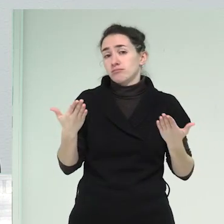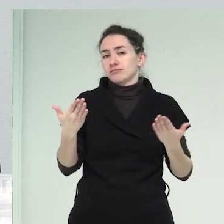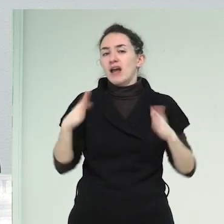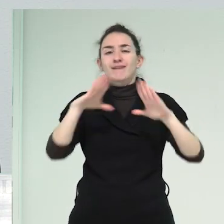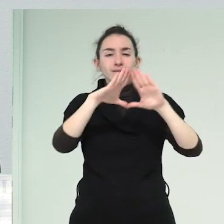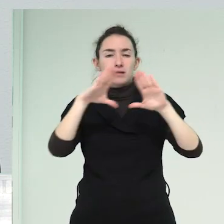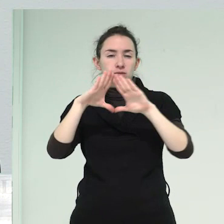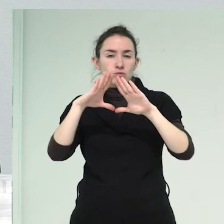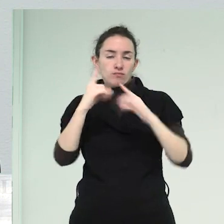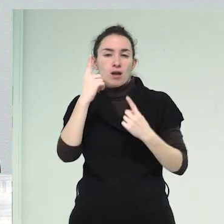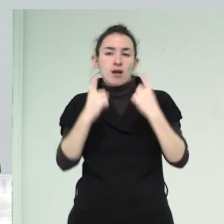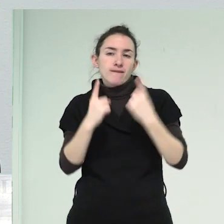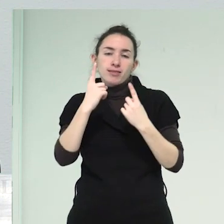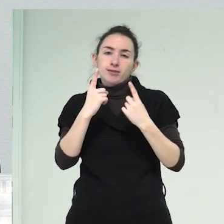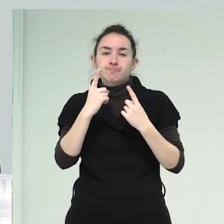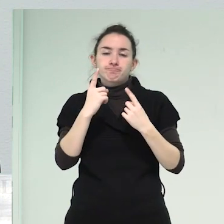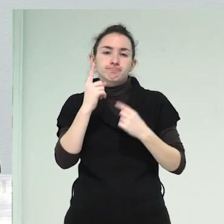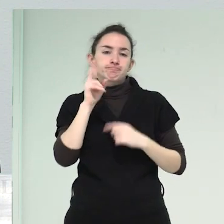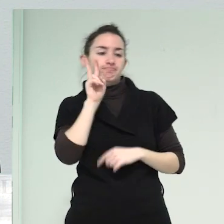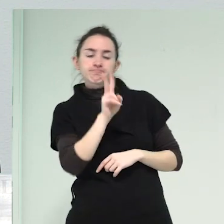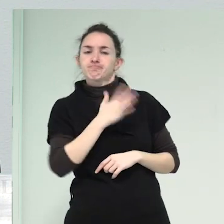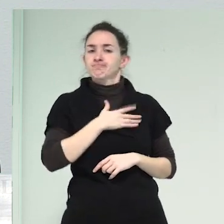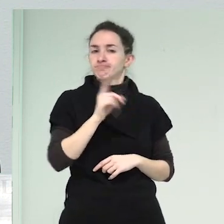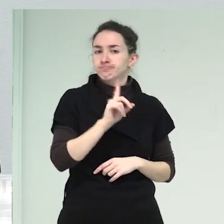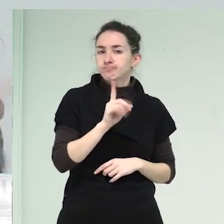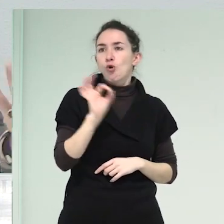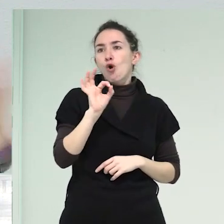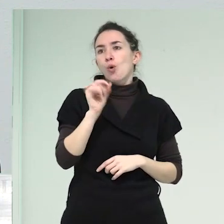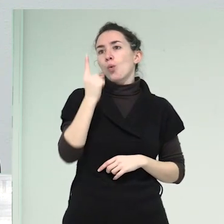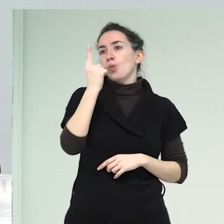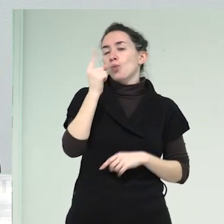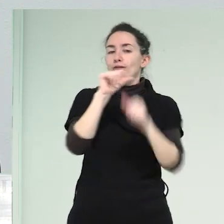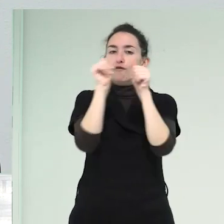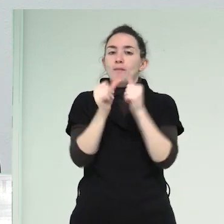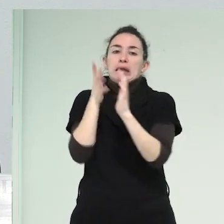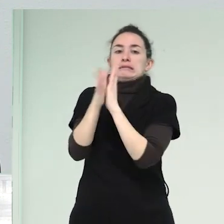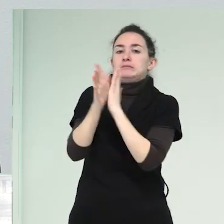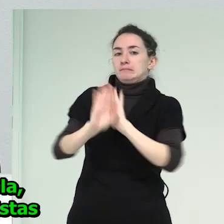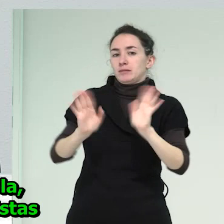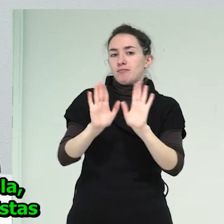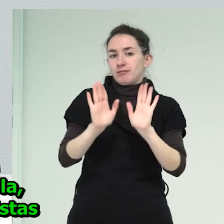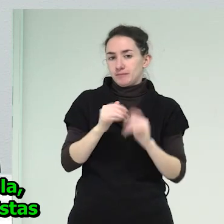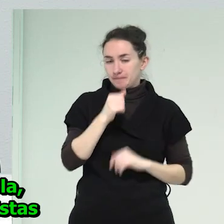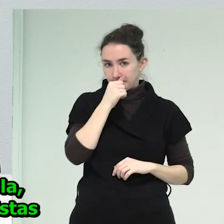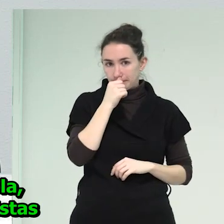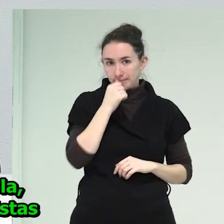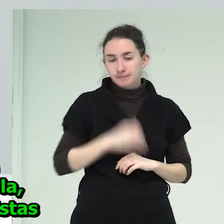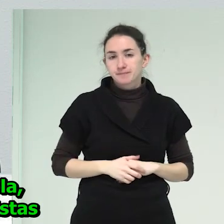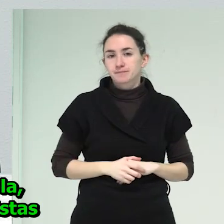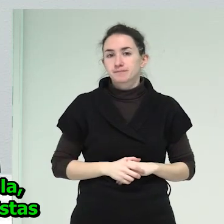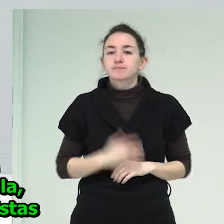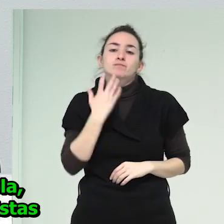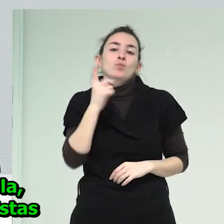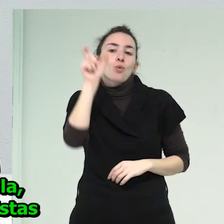que a veces no se quiere mirar o solamente quiere ser contado de una sola forma. Cuando una mujer,